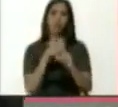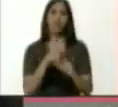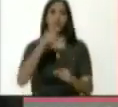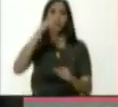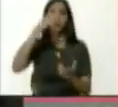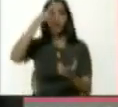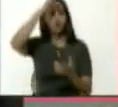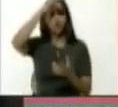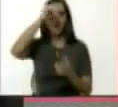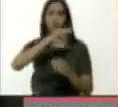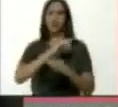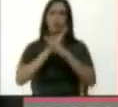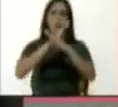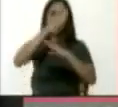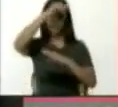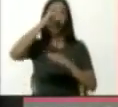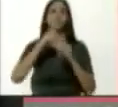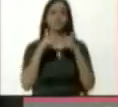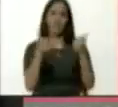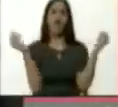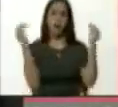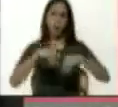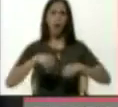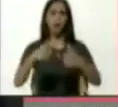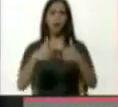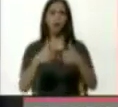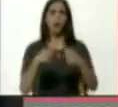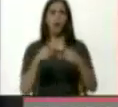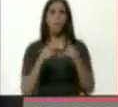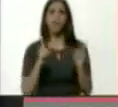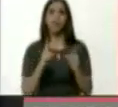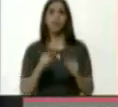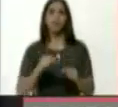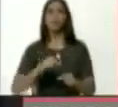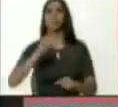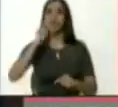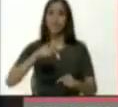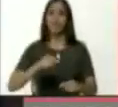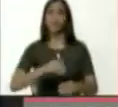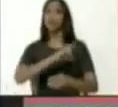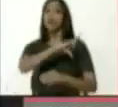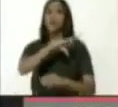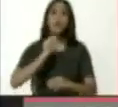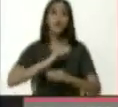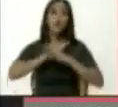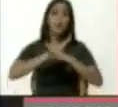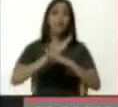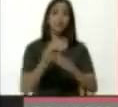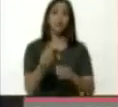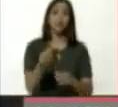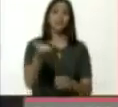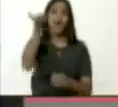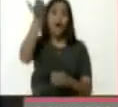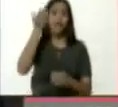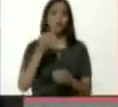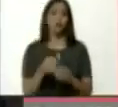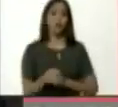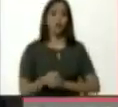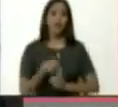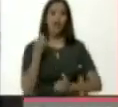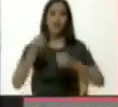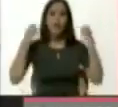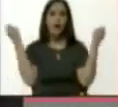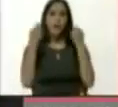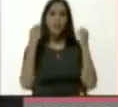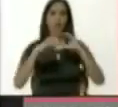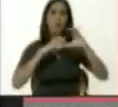Trump, sí, no más Trump también, de acuerdo con el no más Trump. No más precios altos. Pero no más precios altos también. Hagamos una campaña comunicacional.